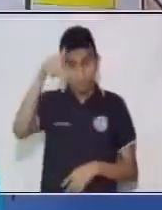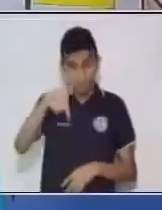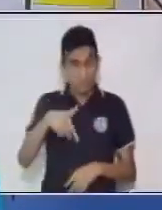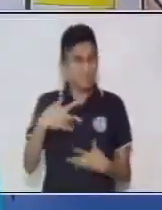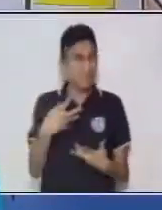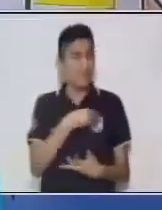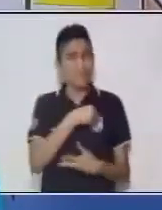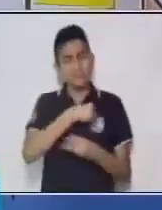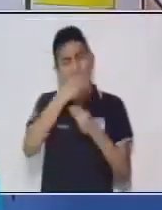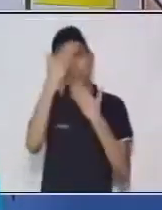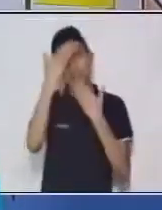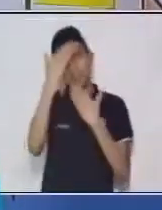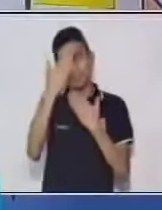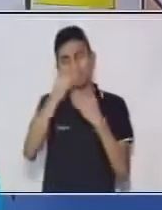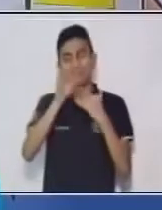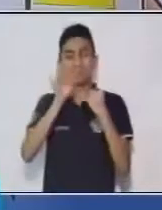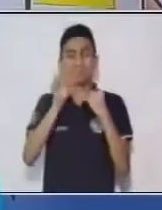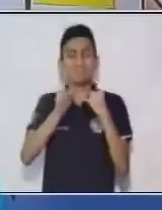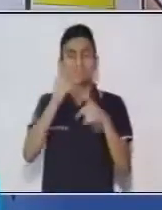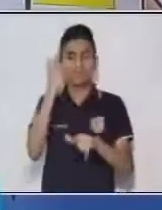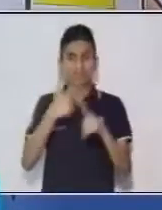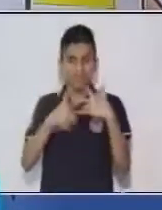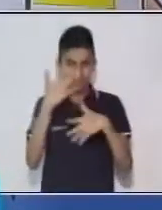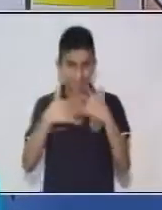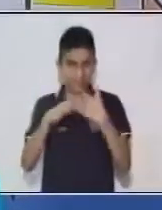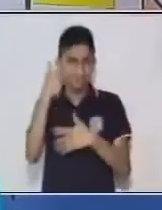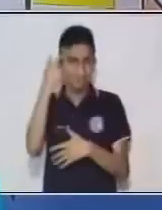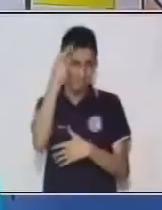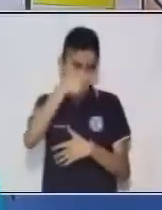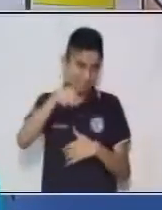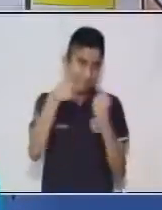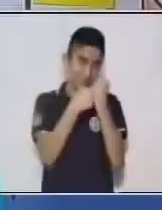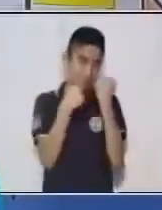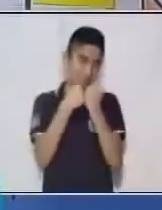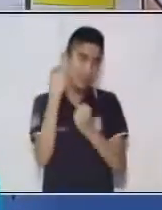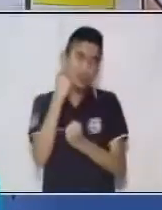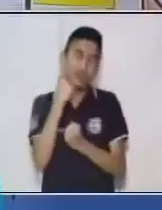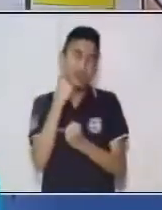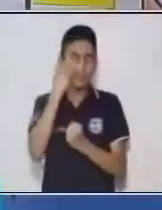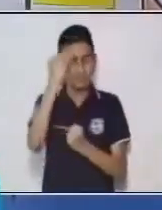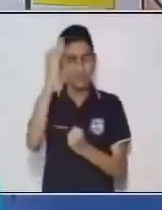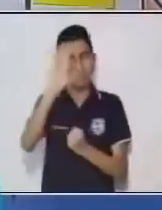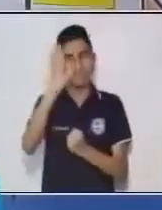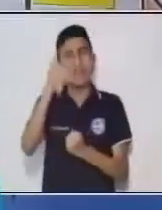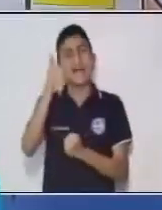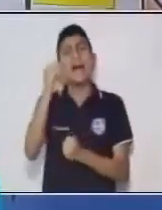nos acompaña en la interpretación de lengua de señas Abdi. Hola Abdi.